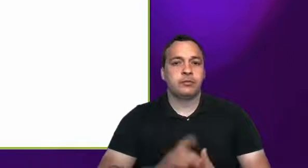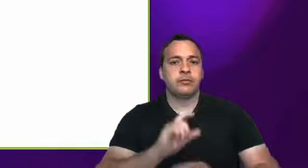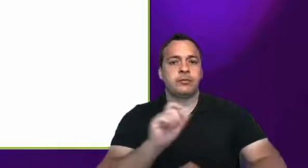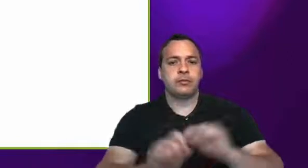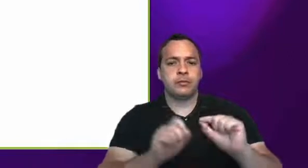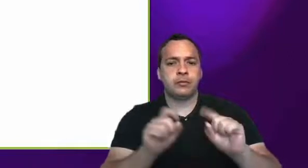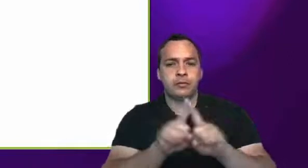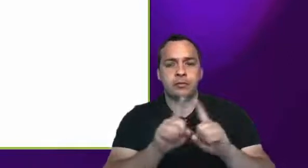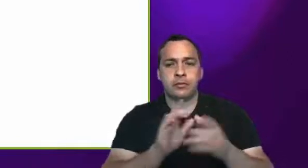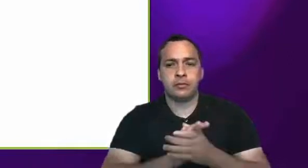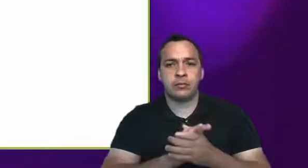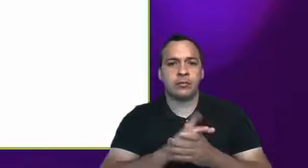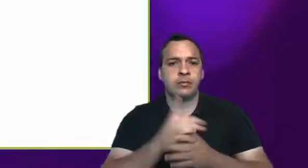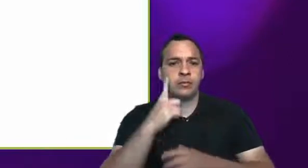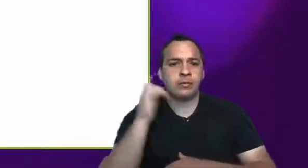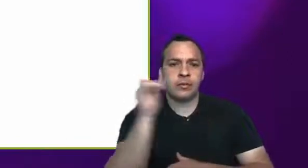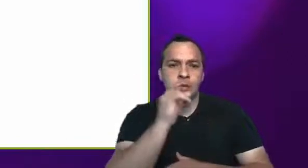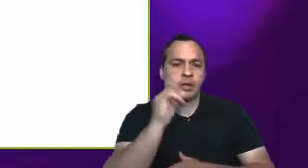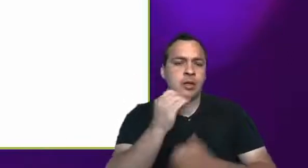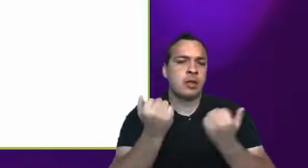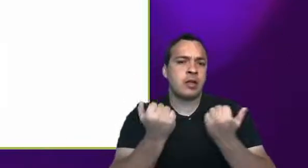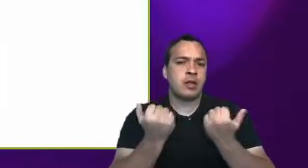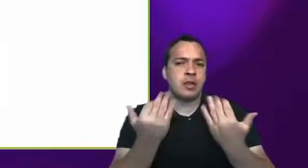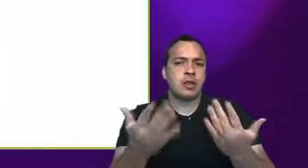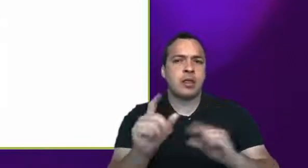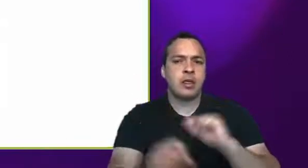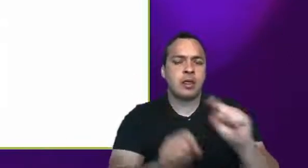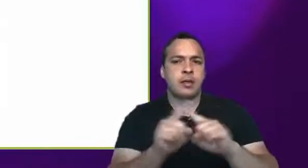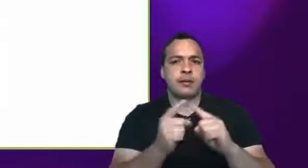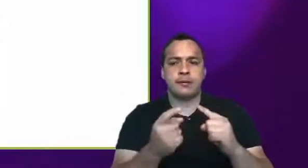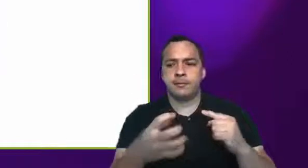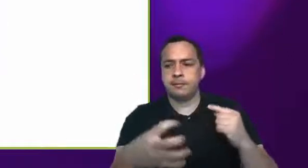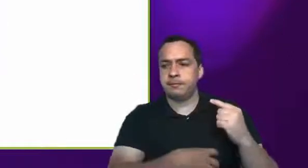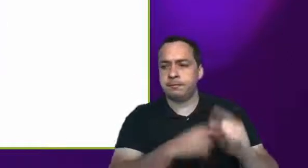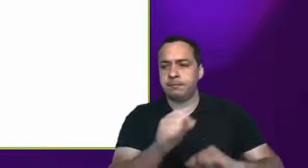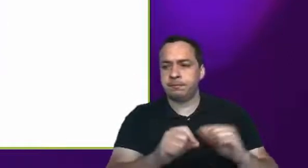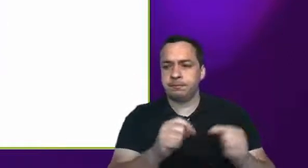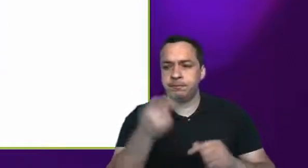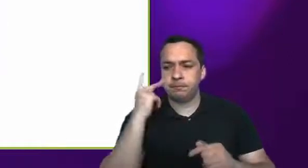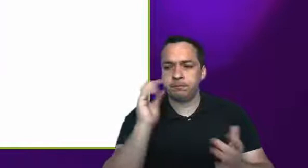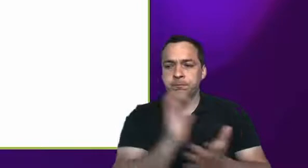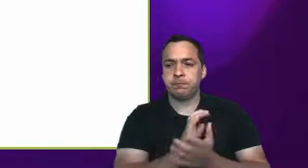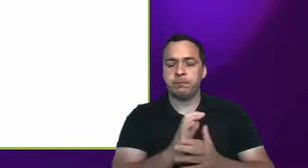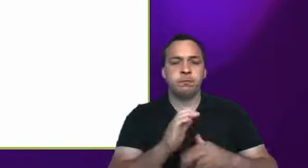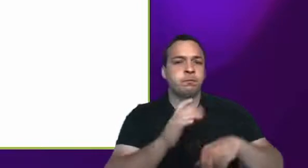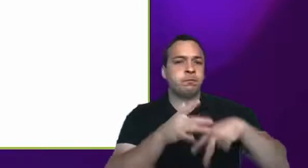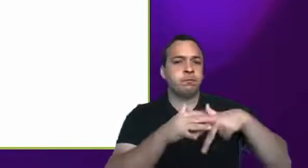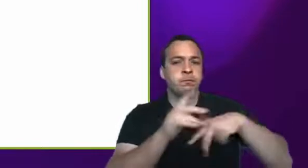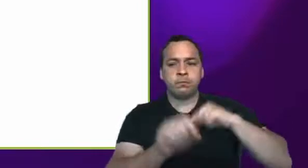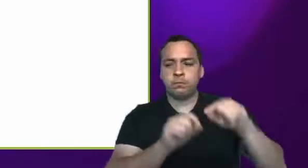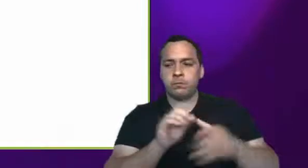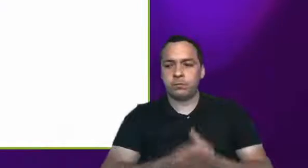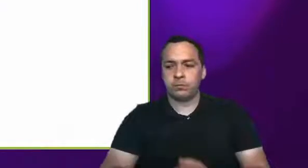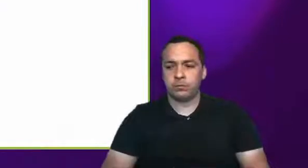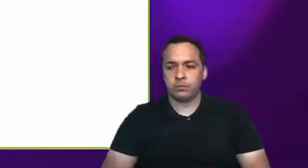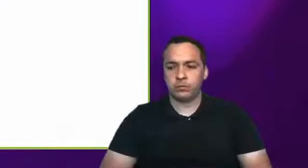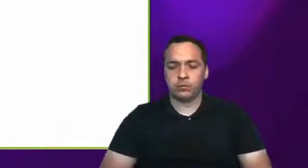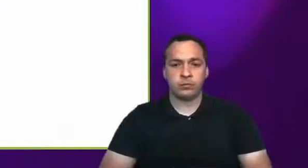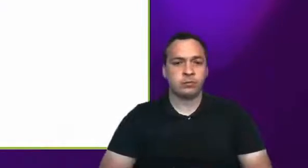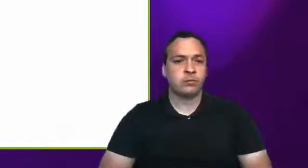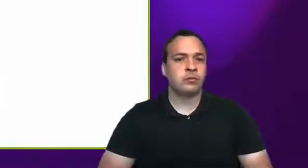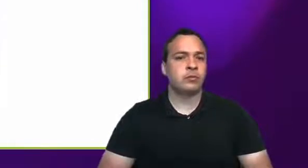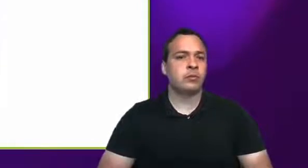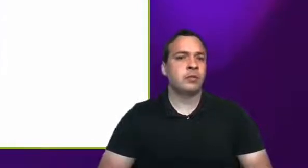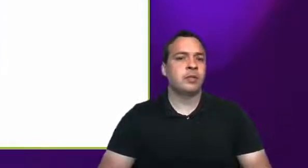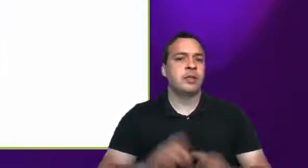a esta categoría de pacientes, pacientes que dependen de nuestros criterios y a los que le damos seguro